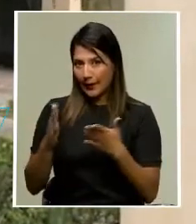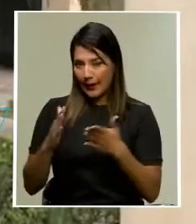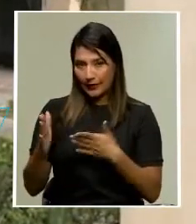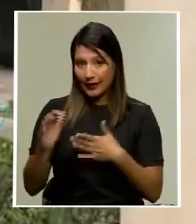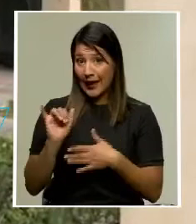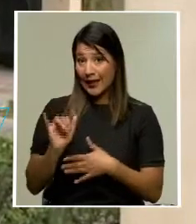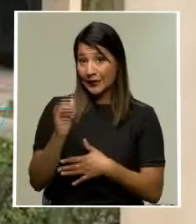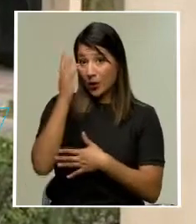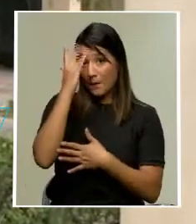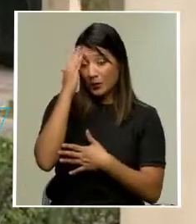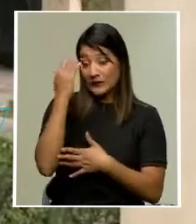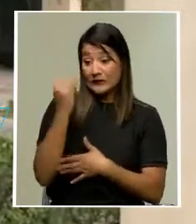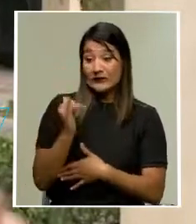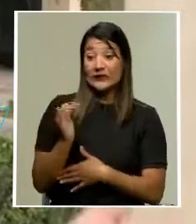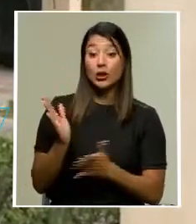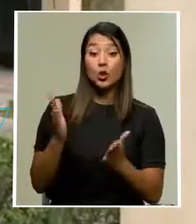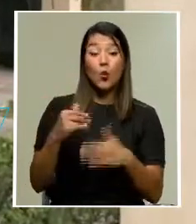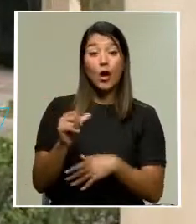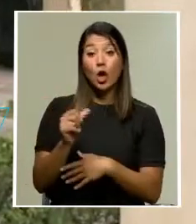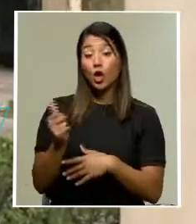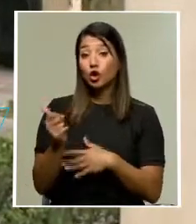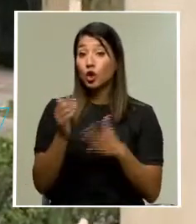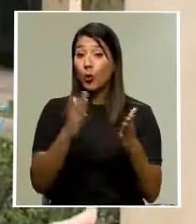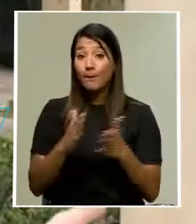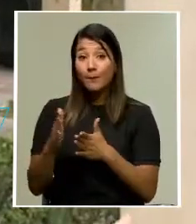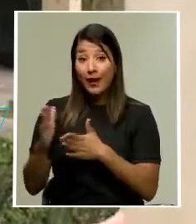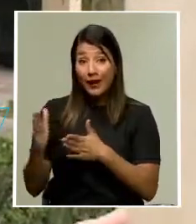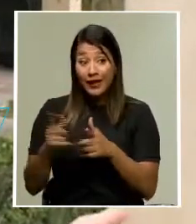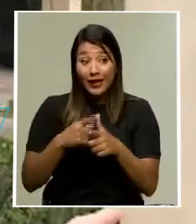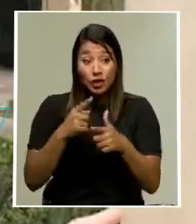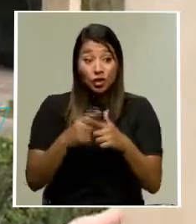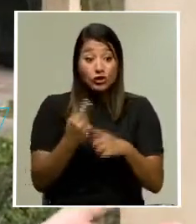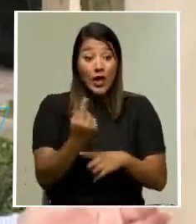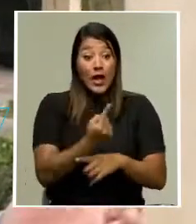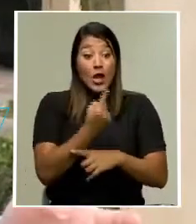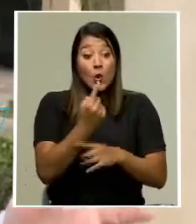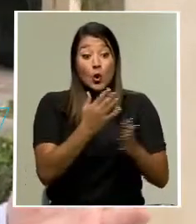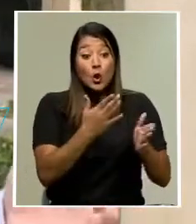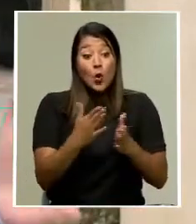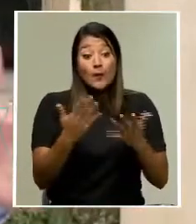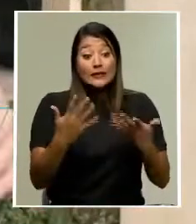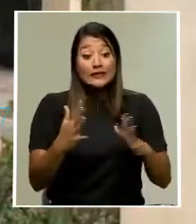no tiene un plan B, el plan A si falla, ¿verdad? Si falla significa que